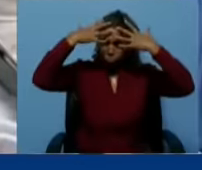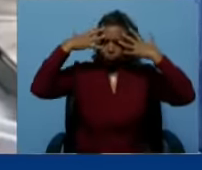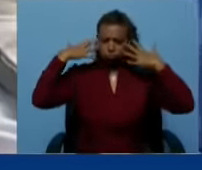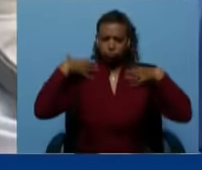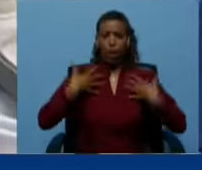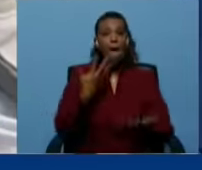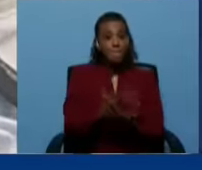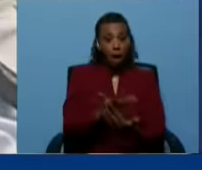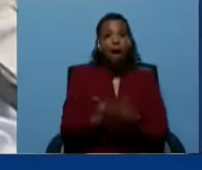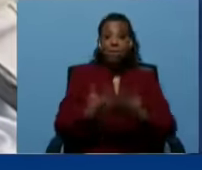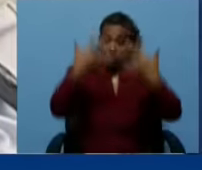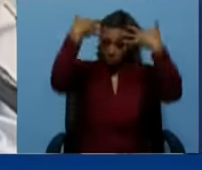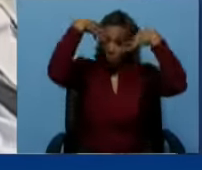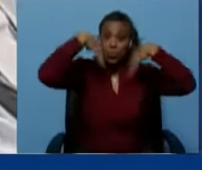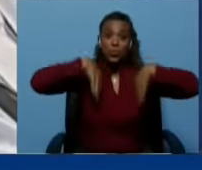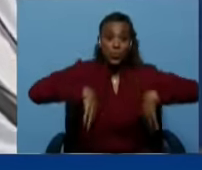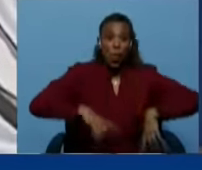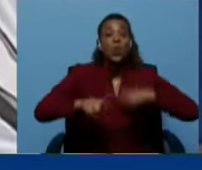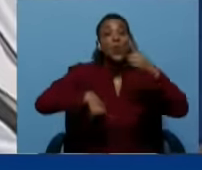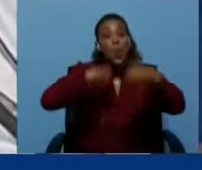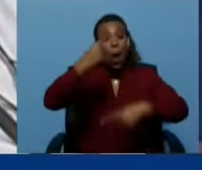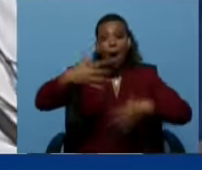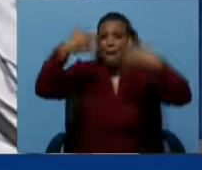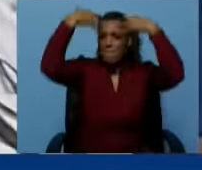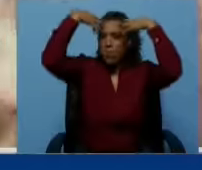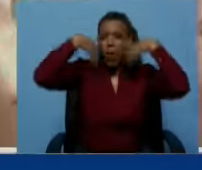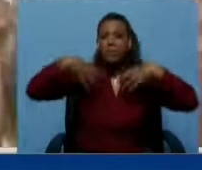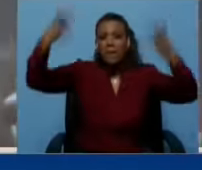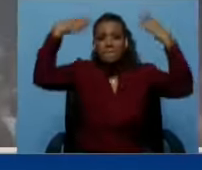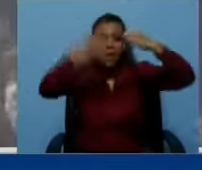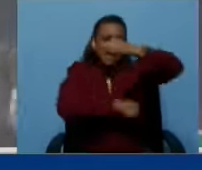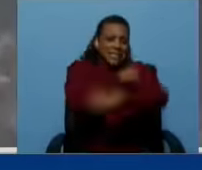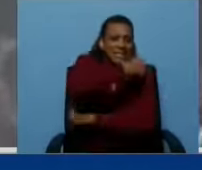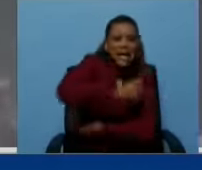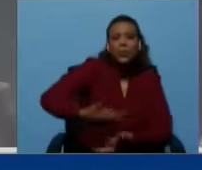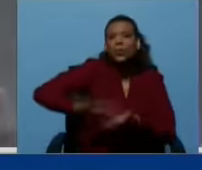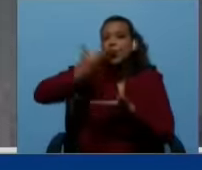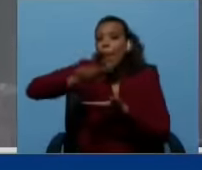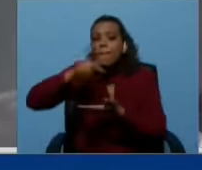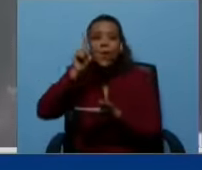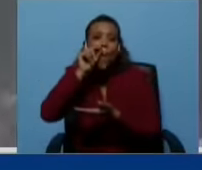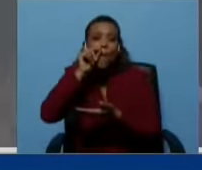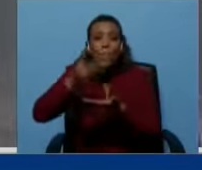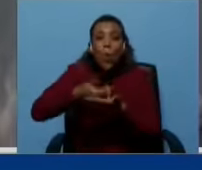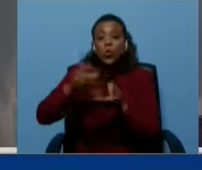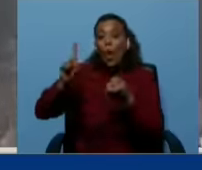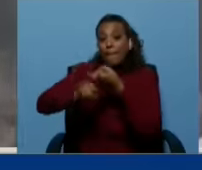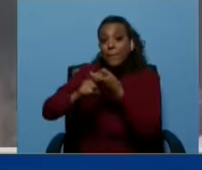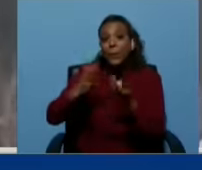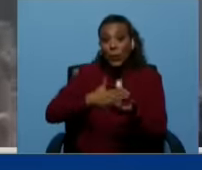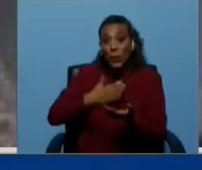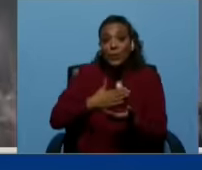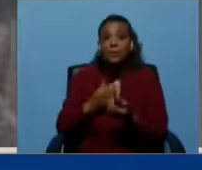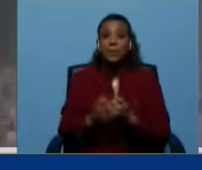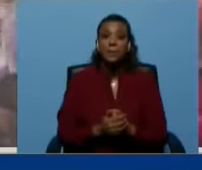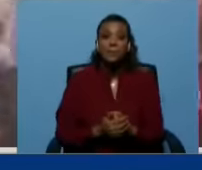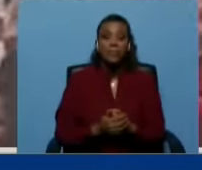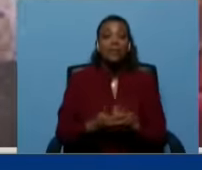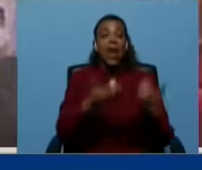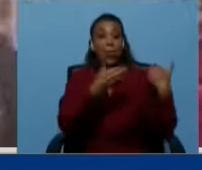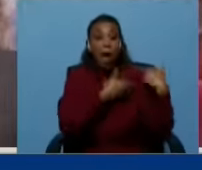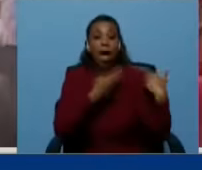Pero bien, porque después de esa mojada me eché un buen baño, una sopita de pollo que preparó Silvia,